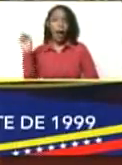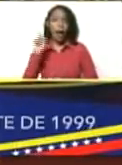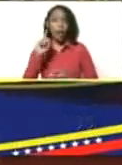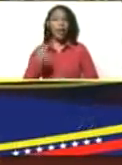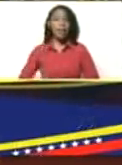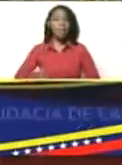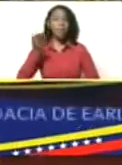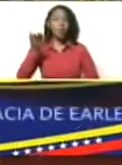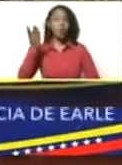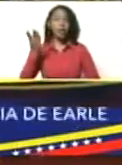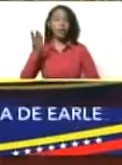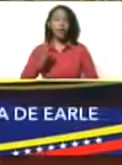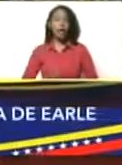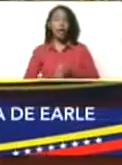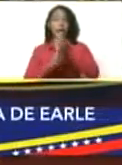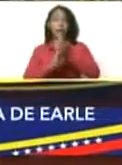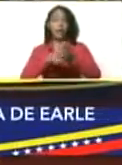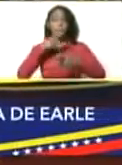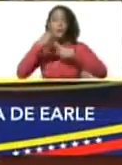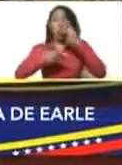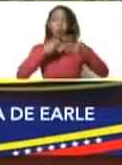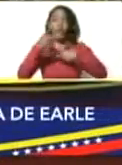importante líder político,